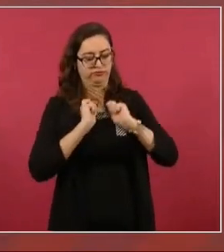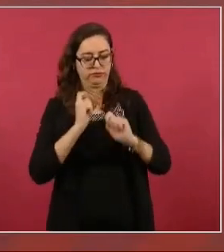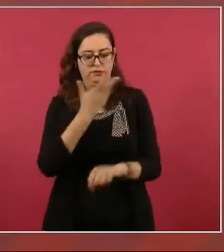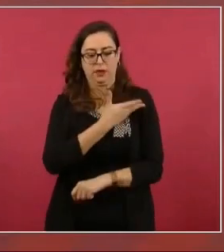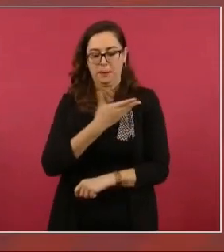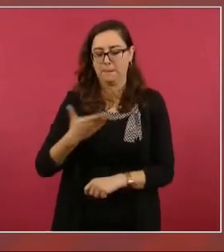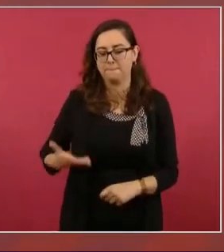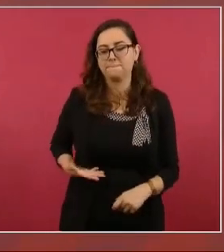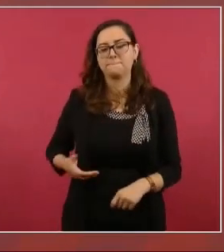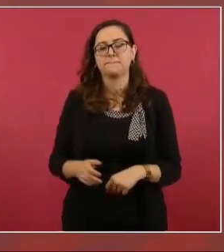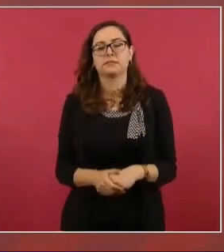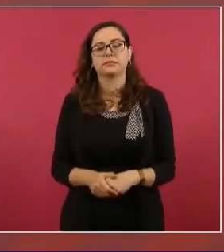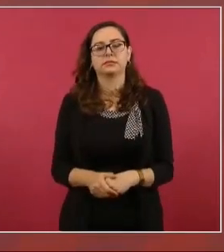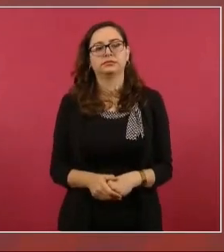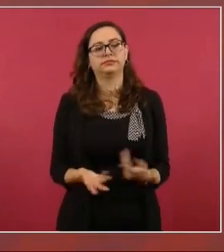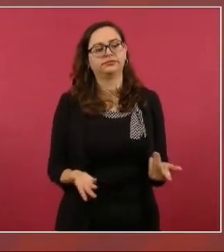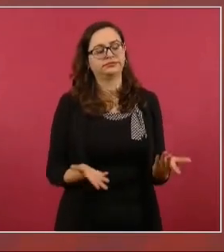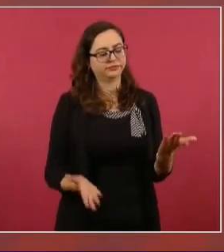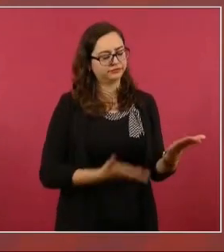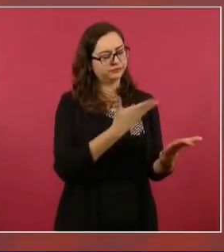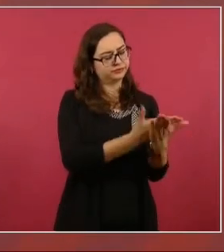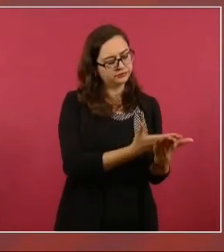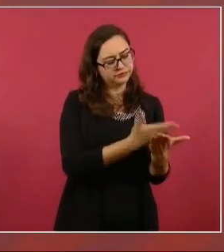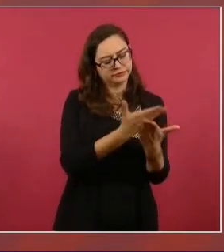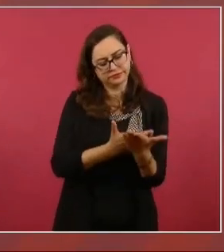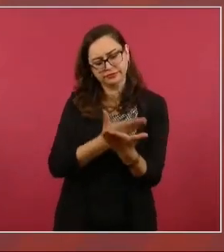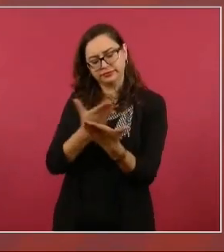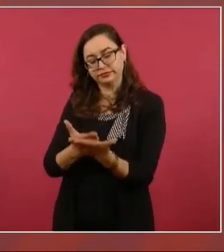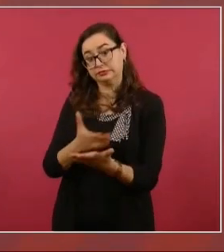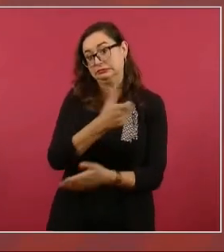30 generales de división